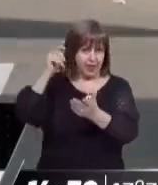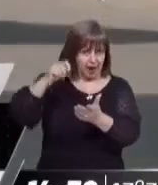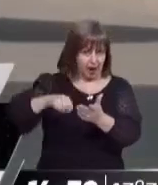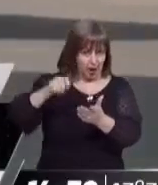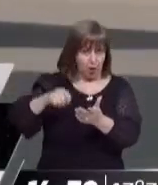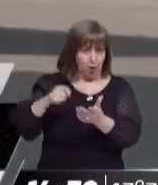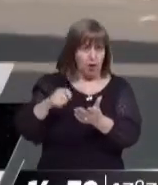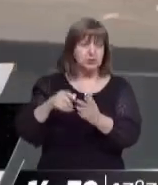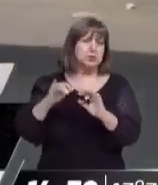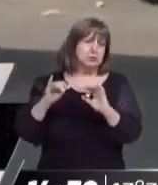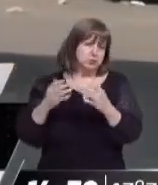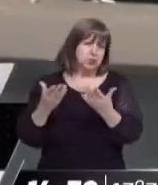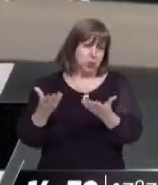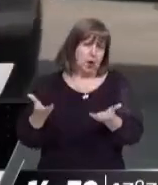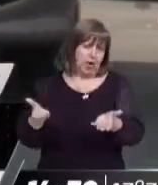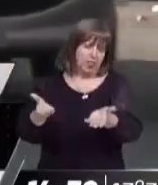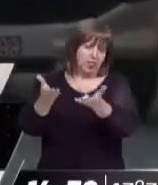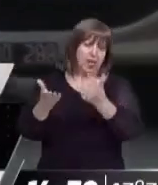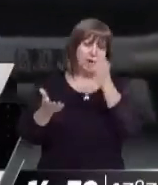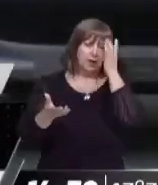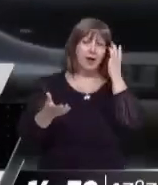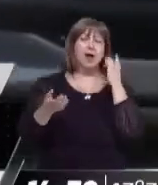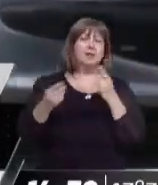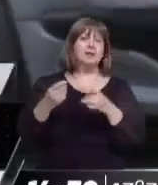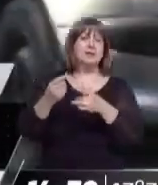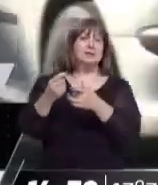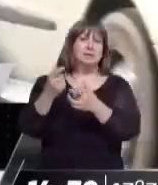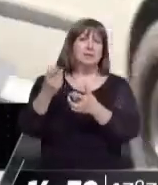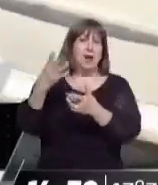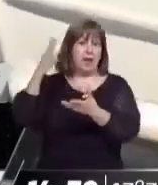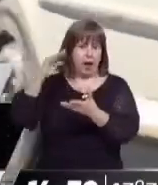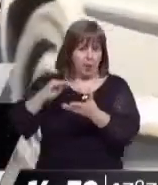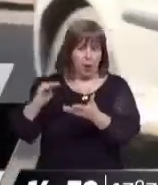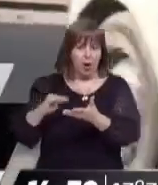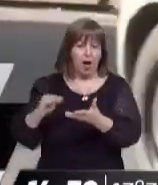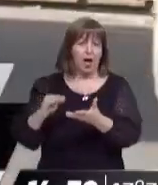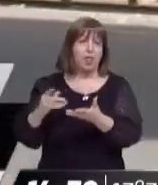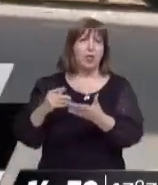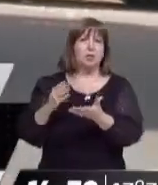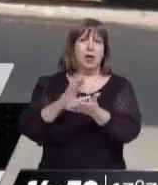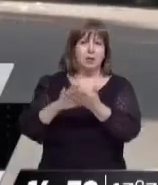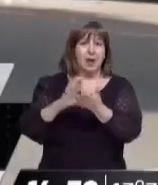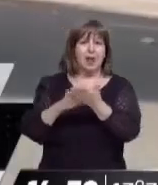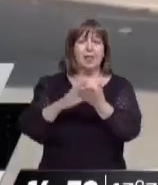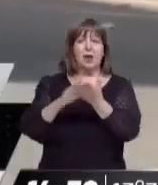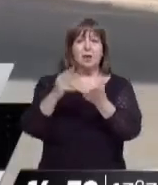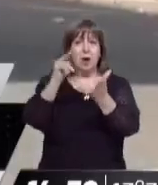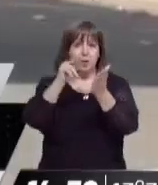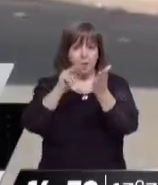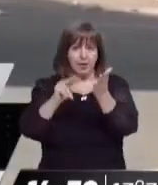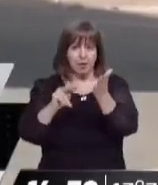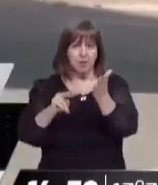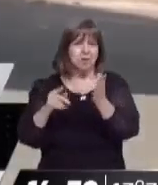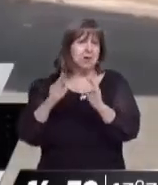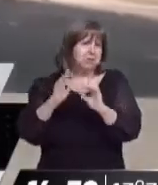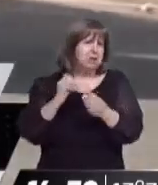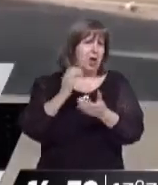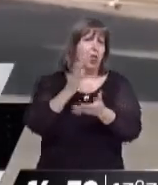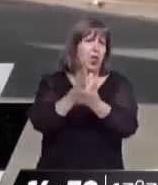apelamos a la buena voluntad y como buen ciudadano en